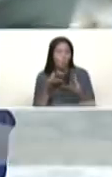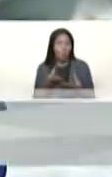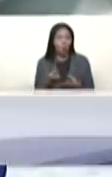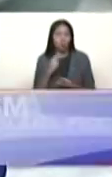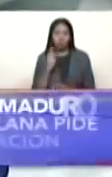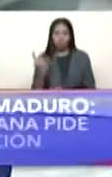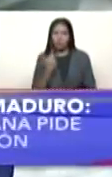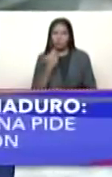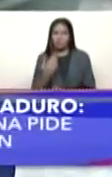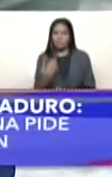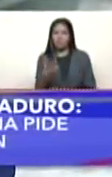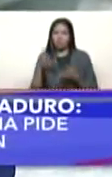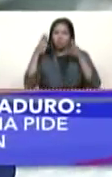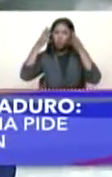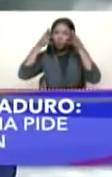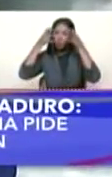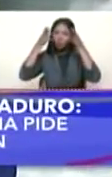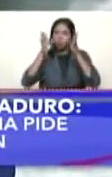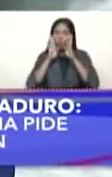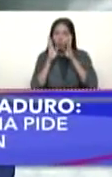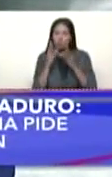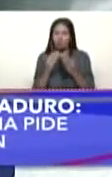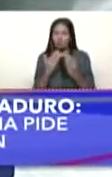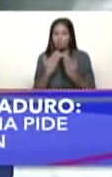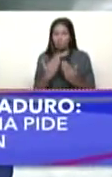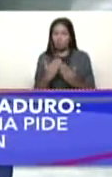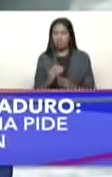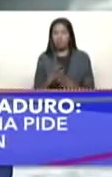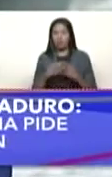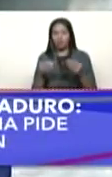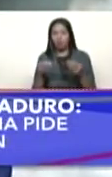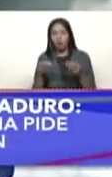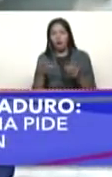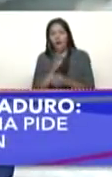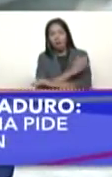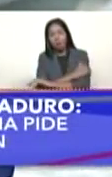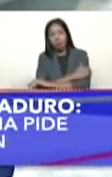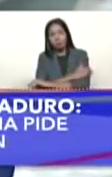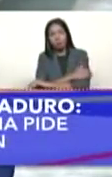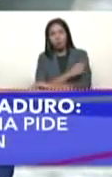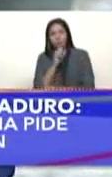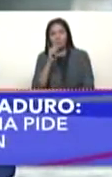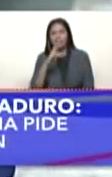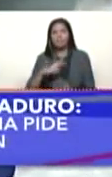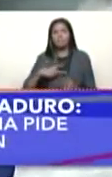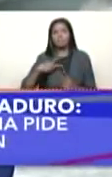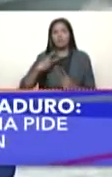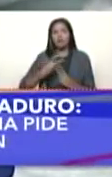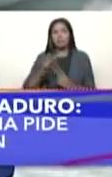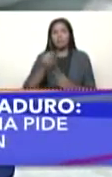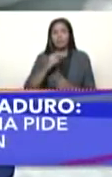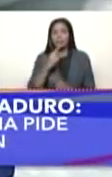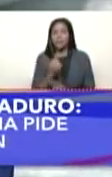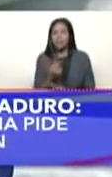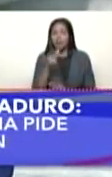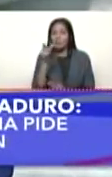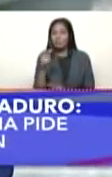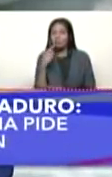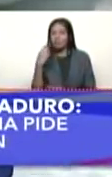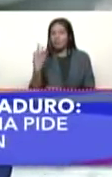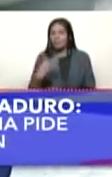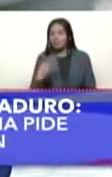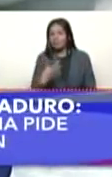solo le hago una recomendación, si me lo permiten, a la oposición. Sean valientes, díganle a su gente la